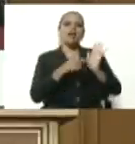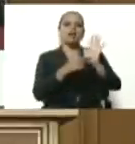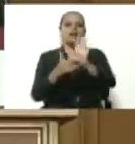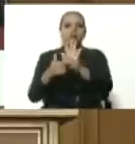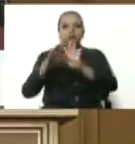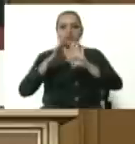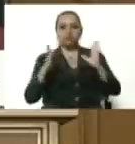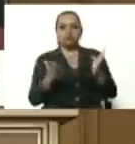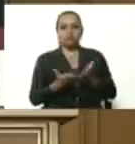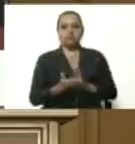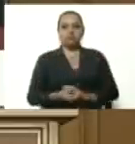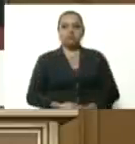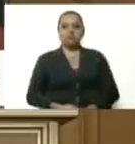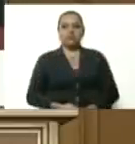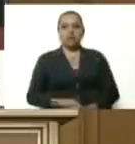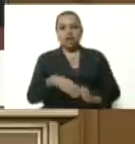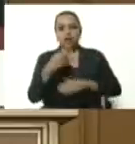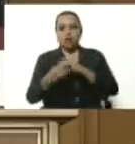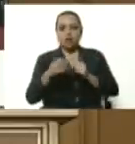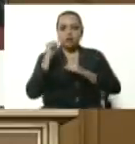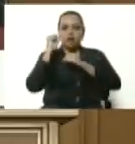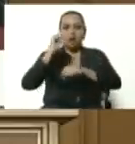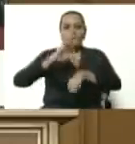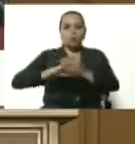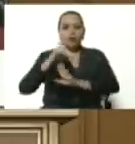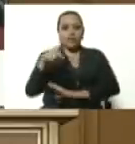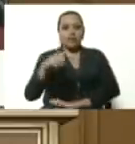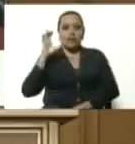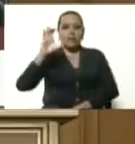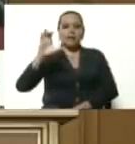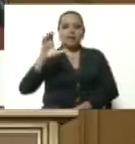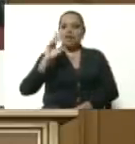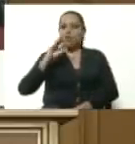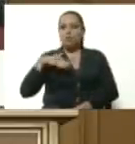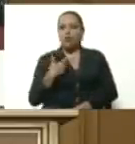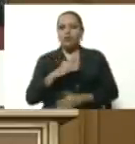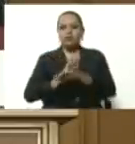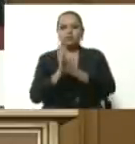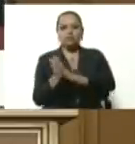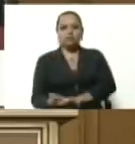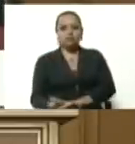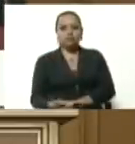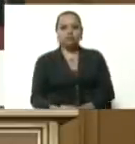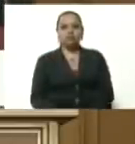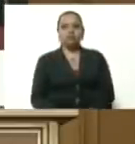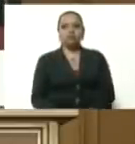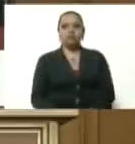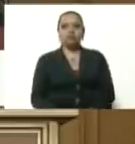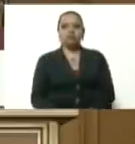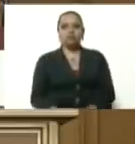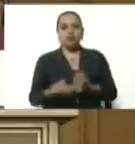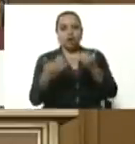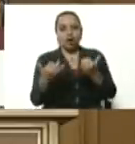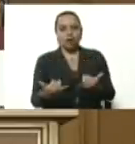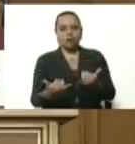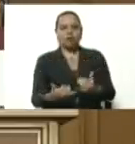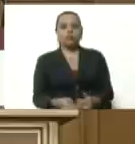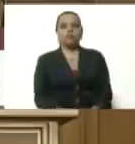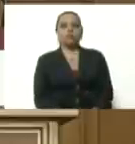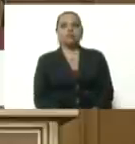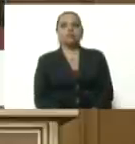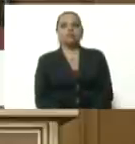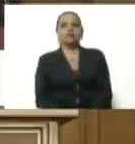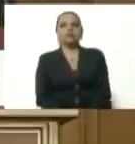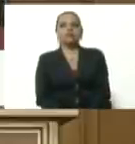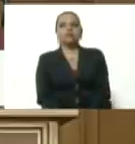Una situación que nos hace invencibles, porque esta patria es invencible. Ahora, bueno, de allí,